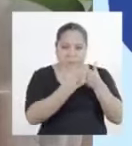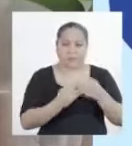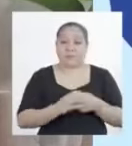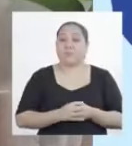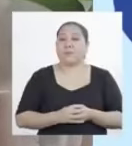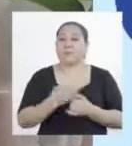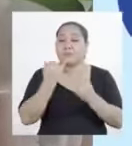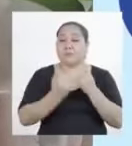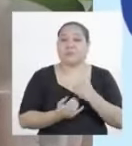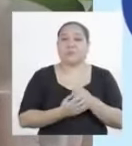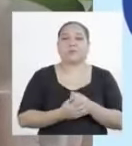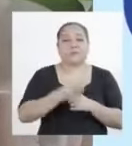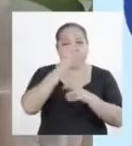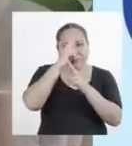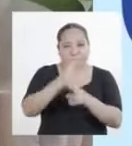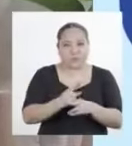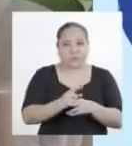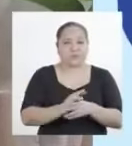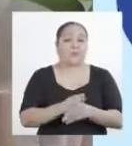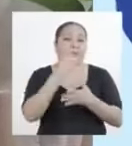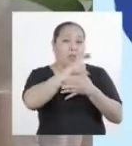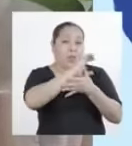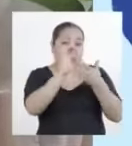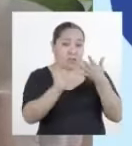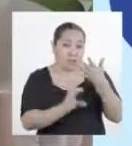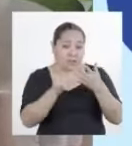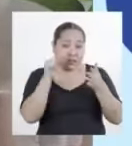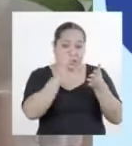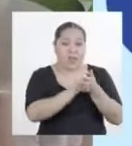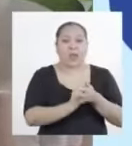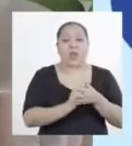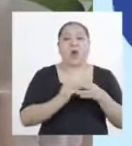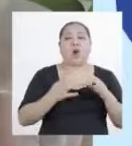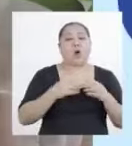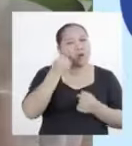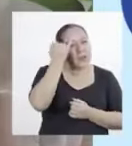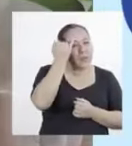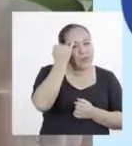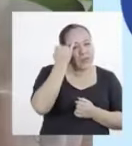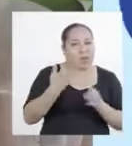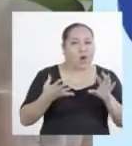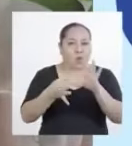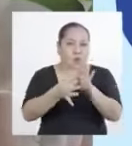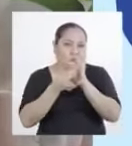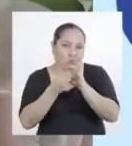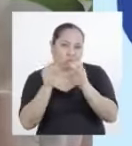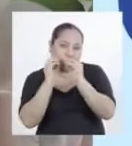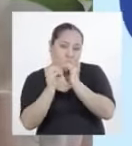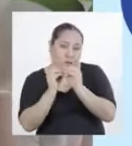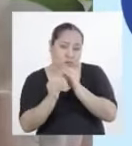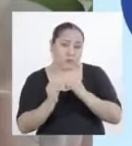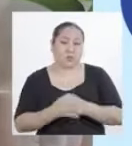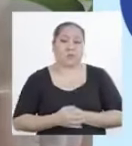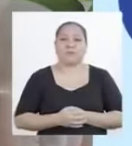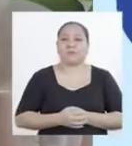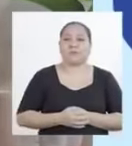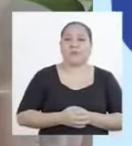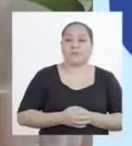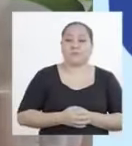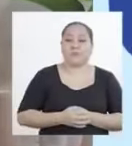Y por último, debemos cumplir con las propiedades que debe tener cualquier texto Coherencia, cohesión y